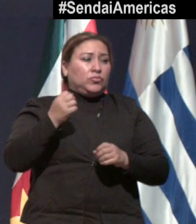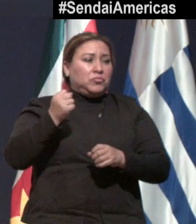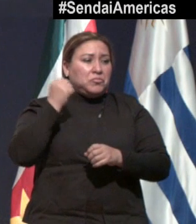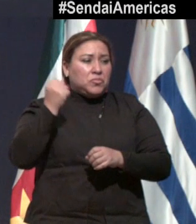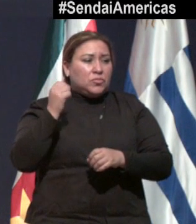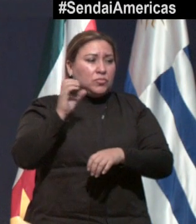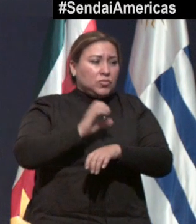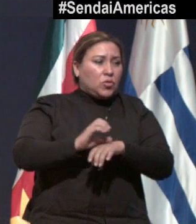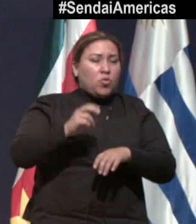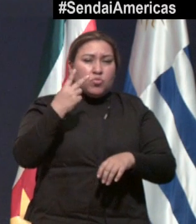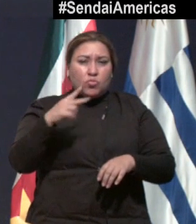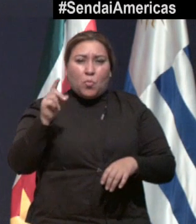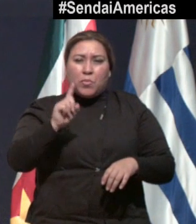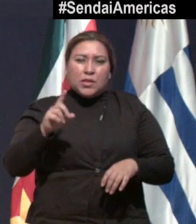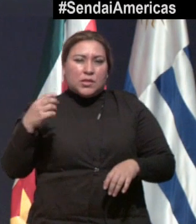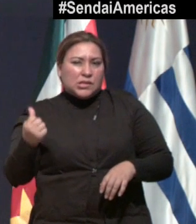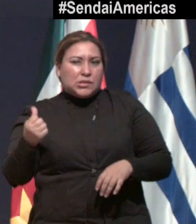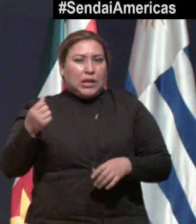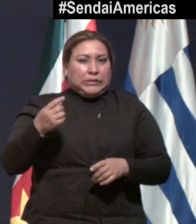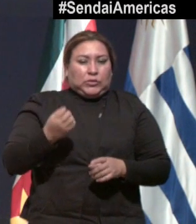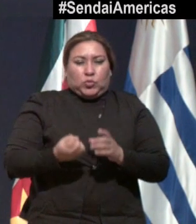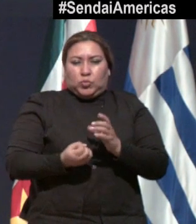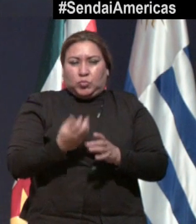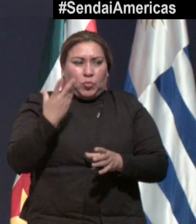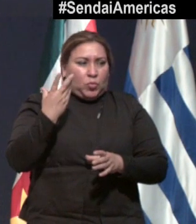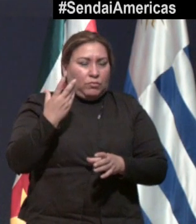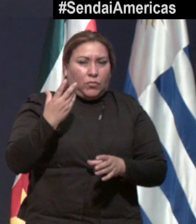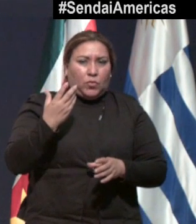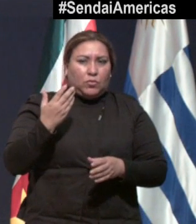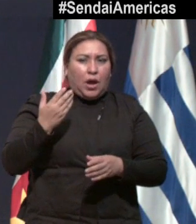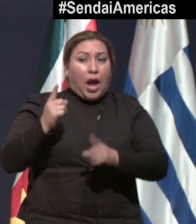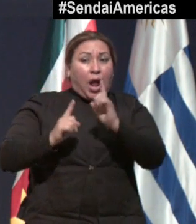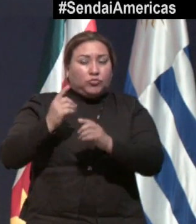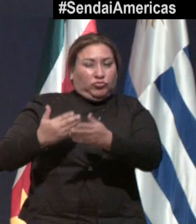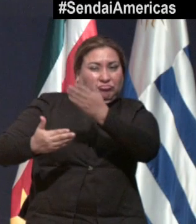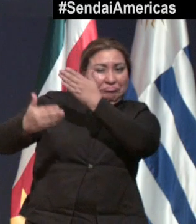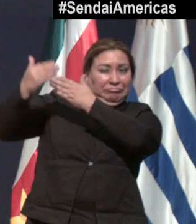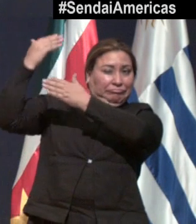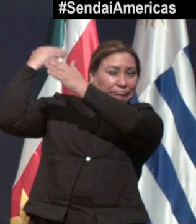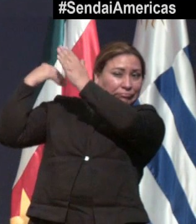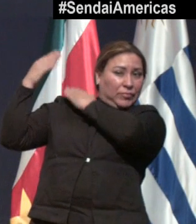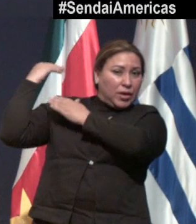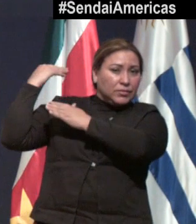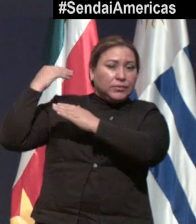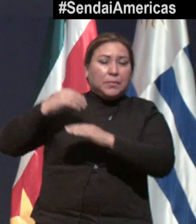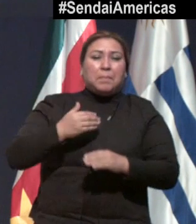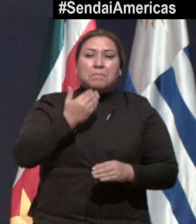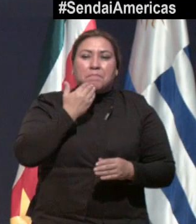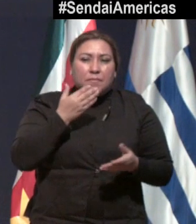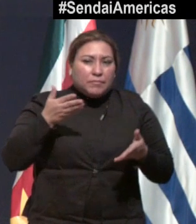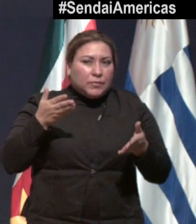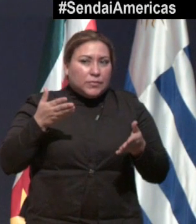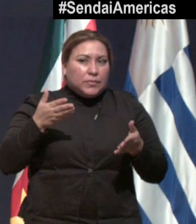o del 2016, o sea que son de algunos años más atrás. Pero bueno, espero